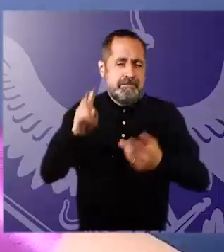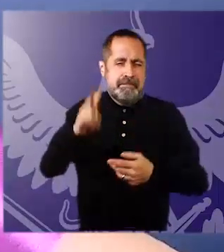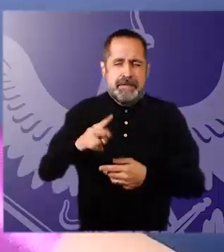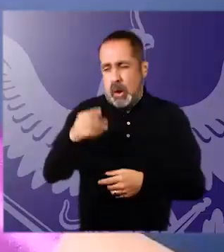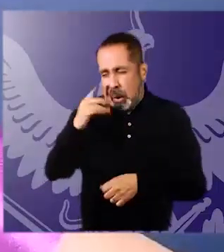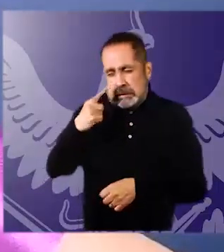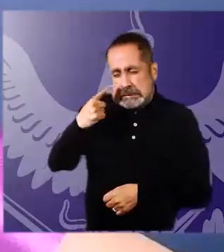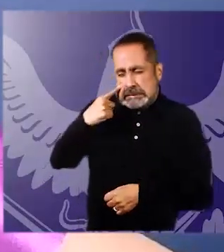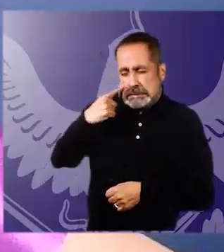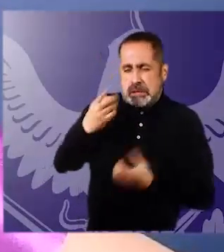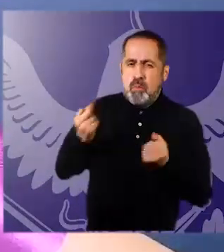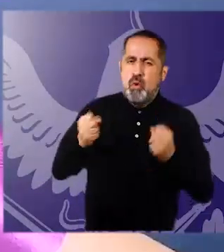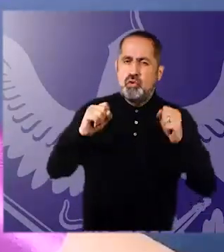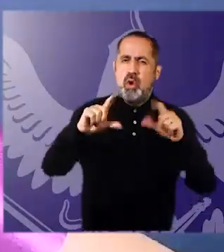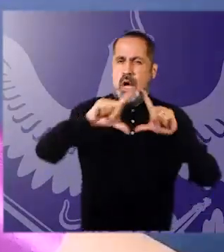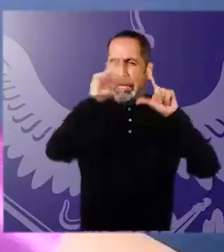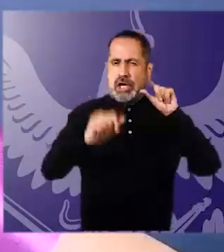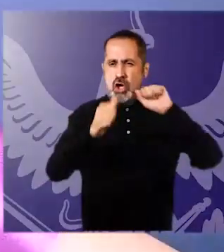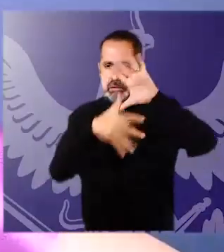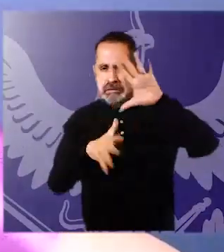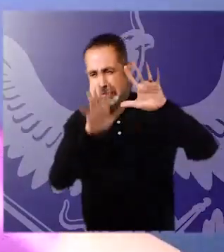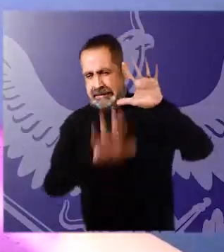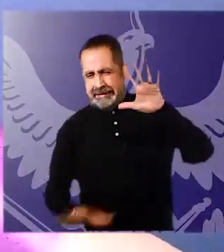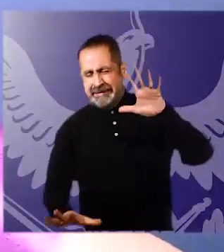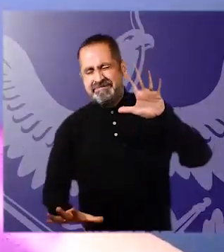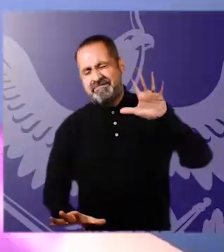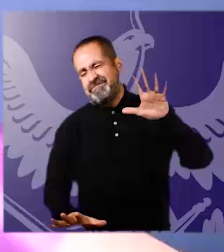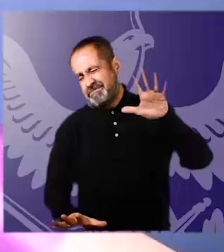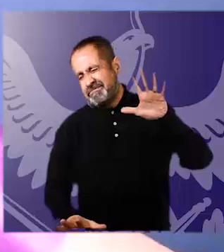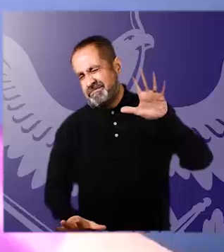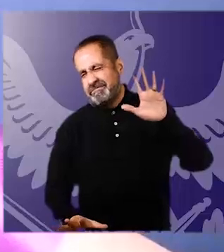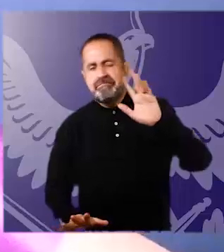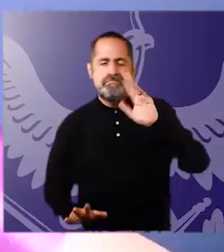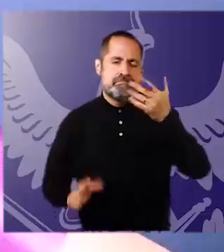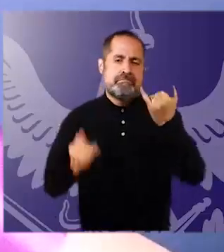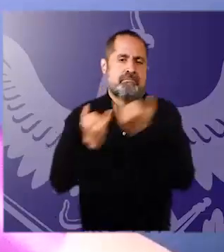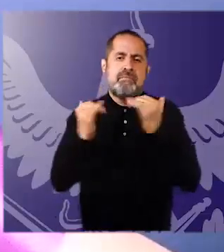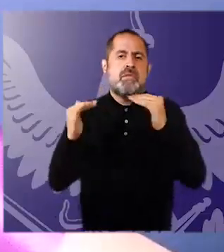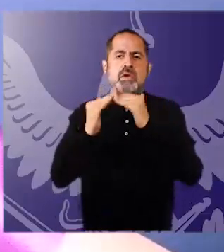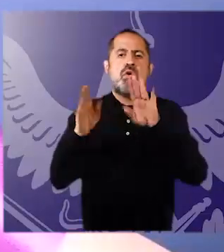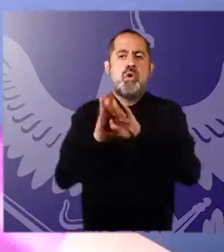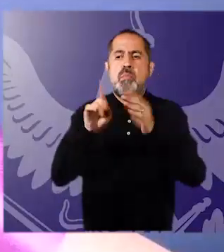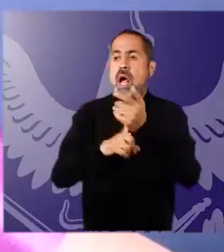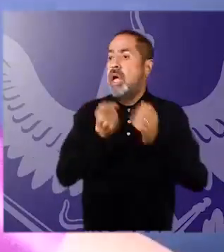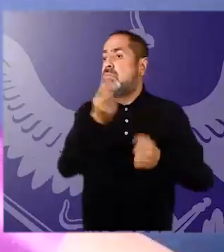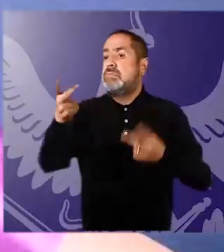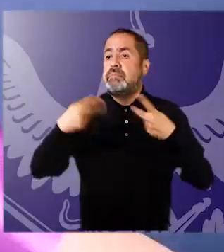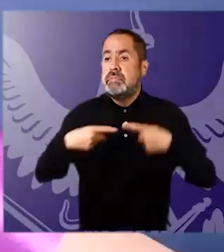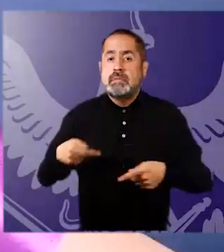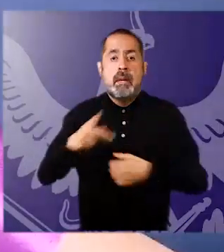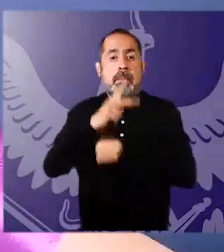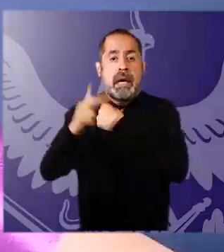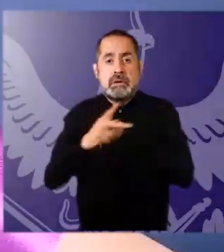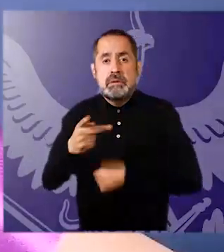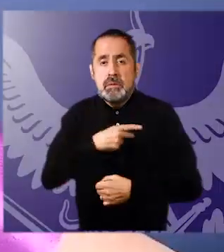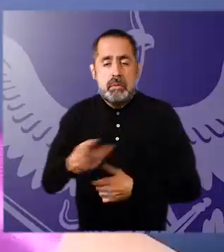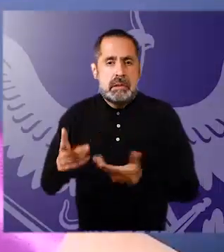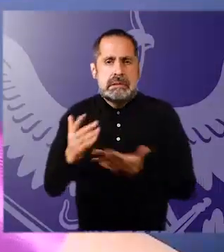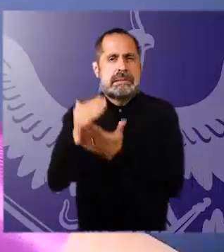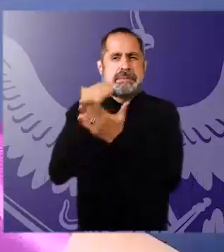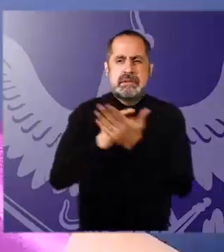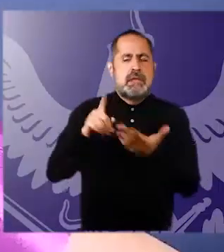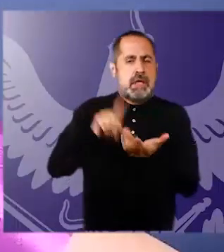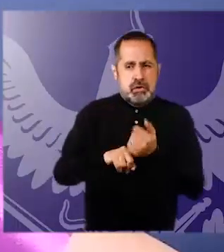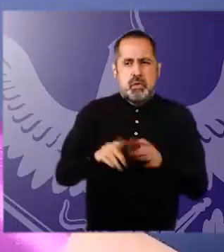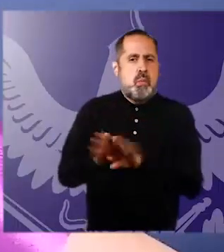tristemente es regional y que está al nivel incluso de países con menos